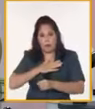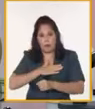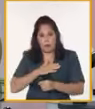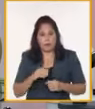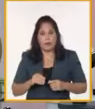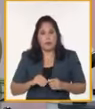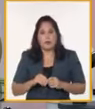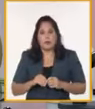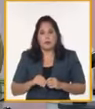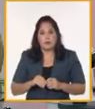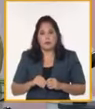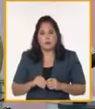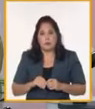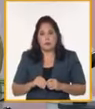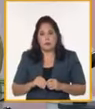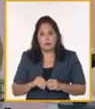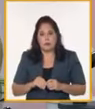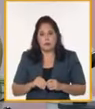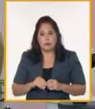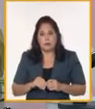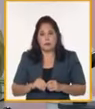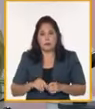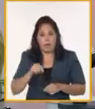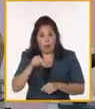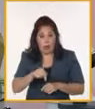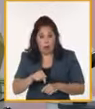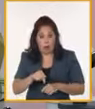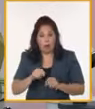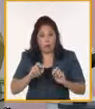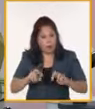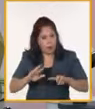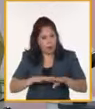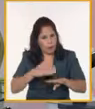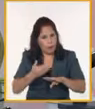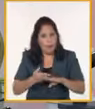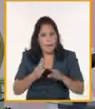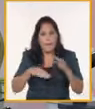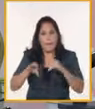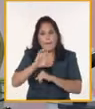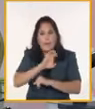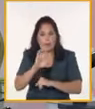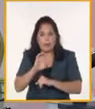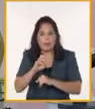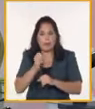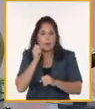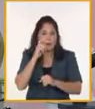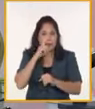gestión económica con este momento vamos para volver con el ministro Joaquín hacia el final de nuestra mesa